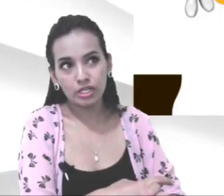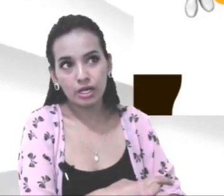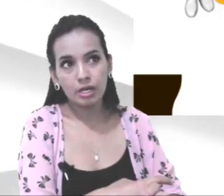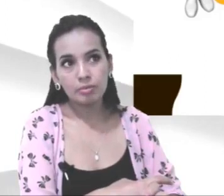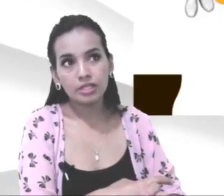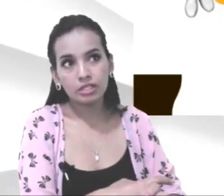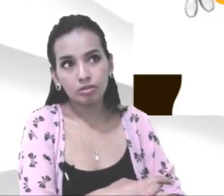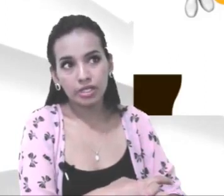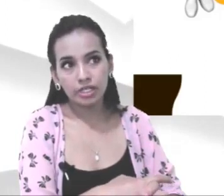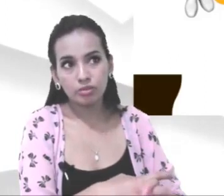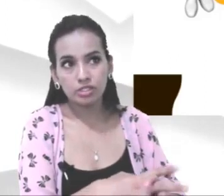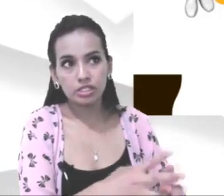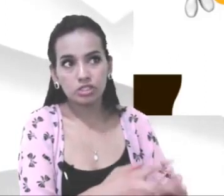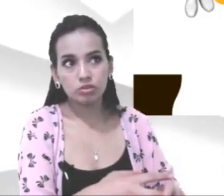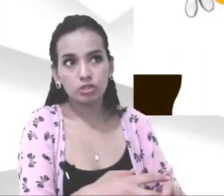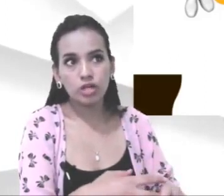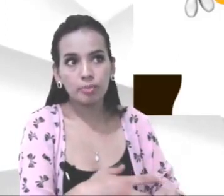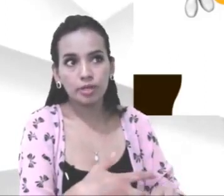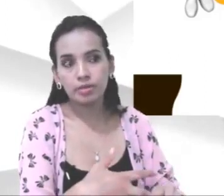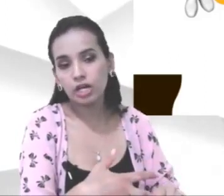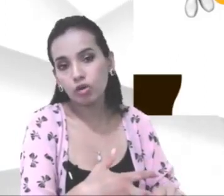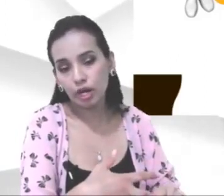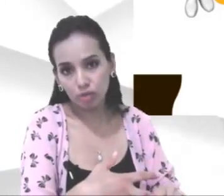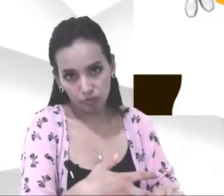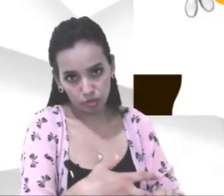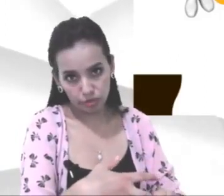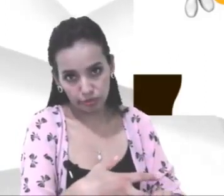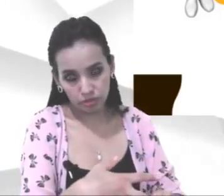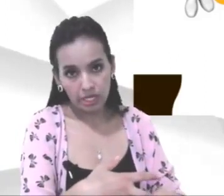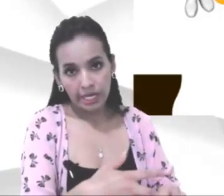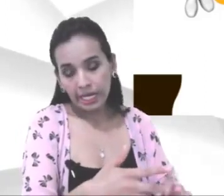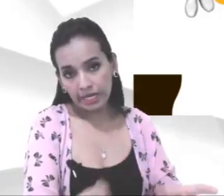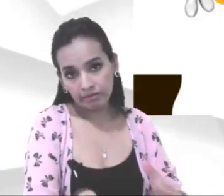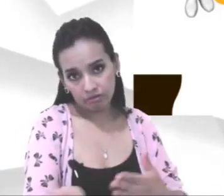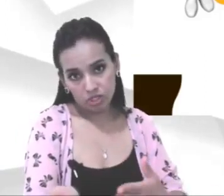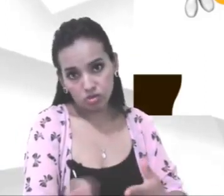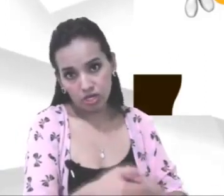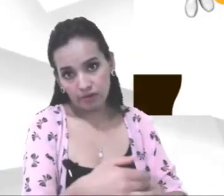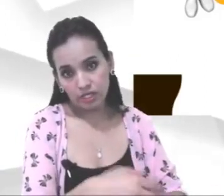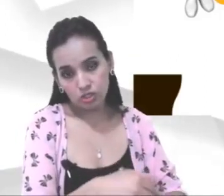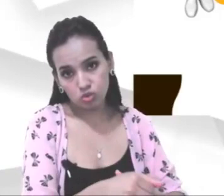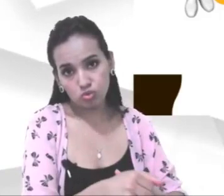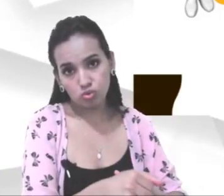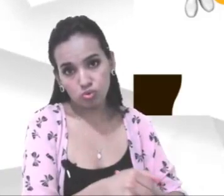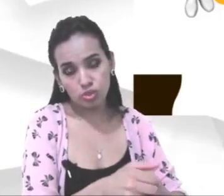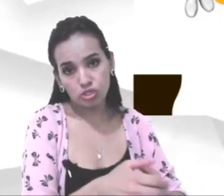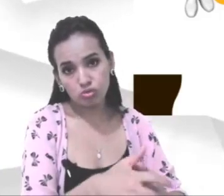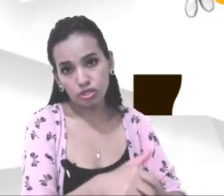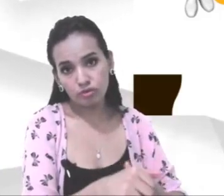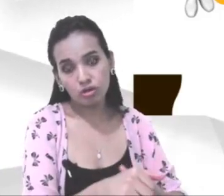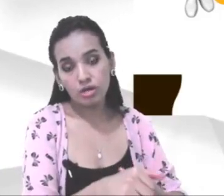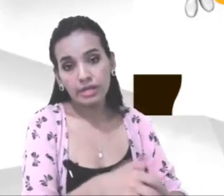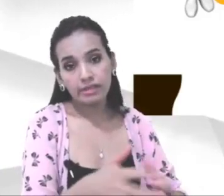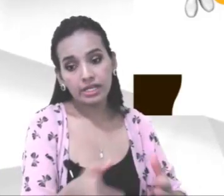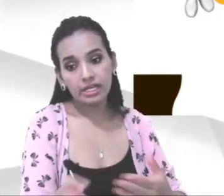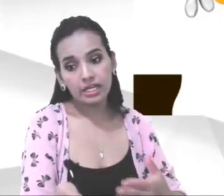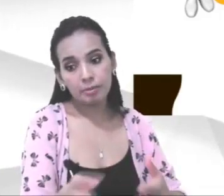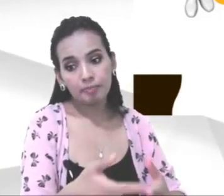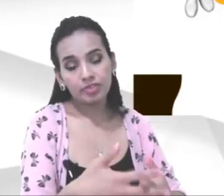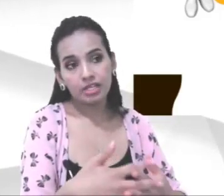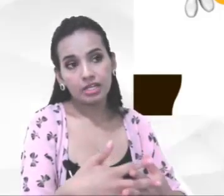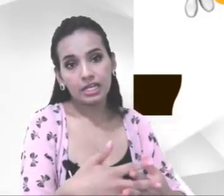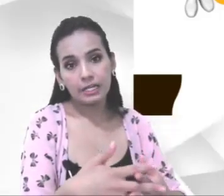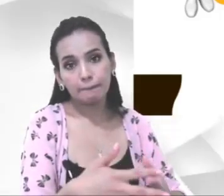de la biología planteando el mecanismo de selección natural para explicar los cambios evolutivos él mencionaba en su libro de